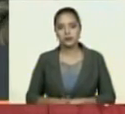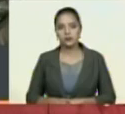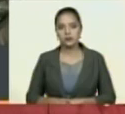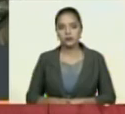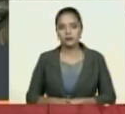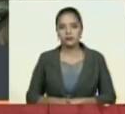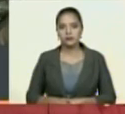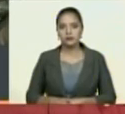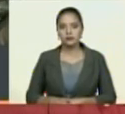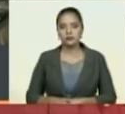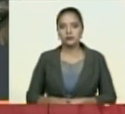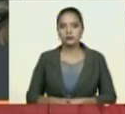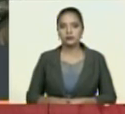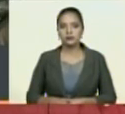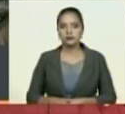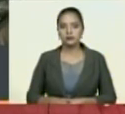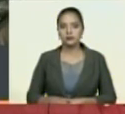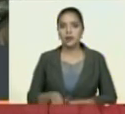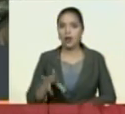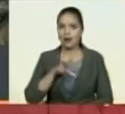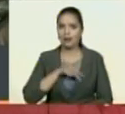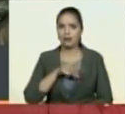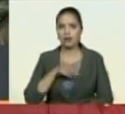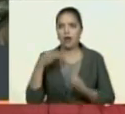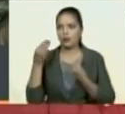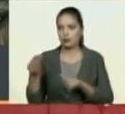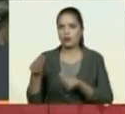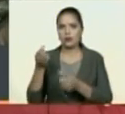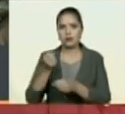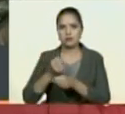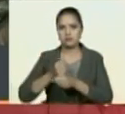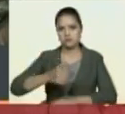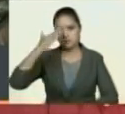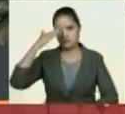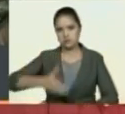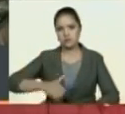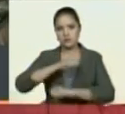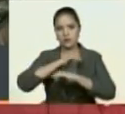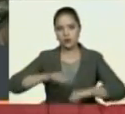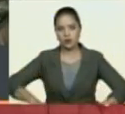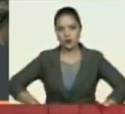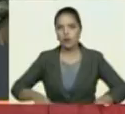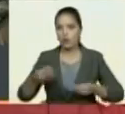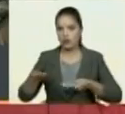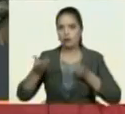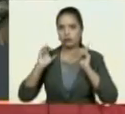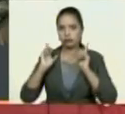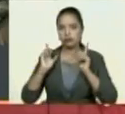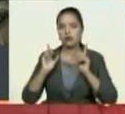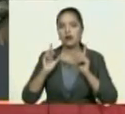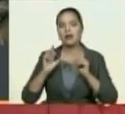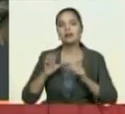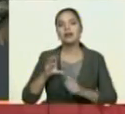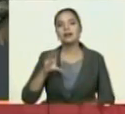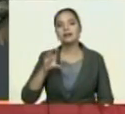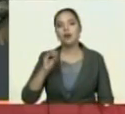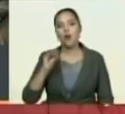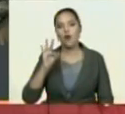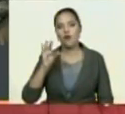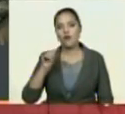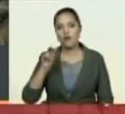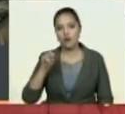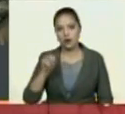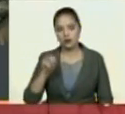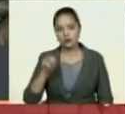hemos acreditado un personal de oficiales de la Fuerza Armada Nacional Bolivariana, del CEOFAN,